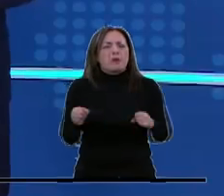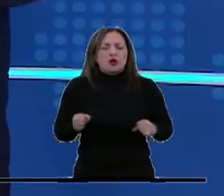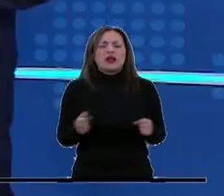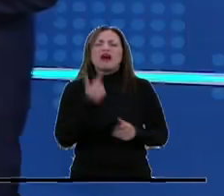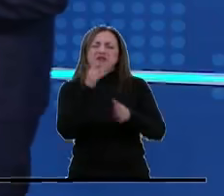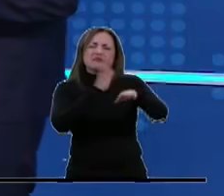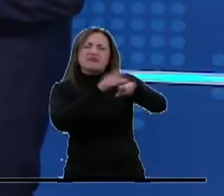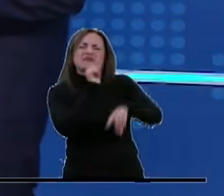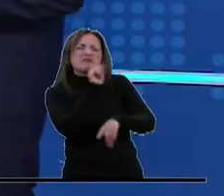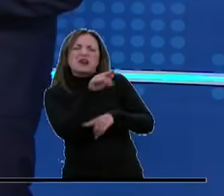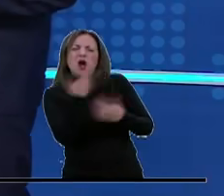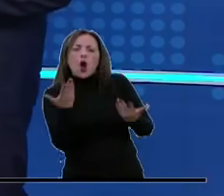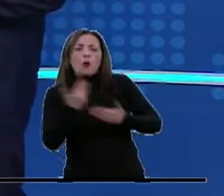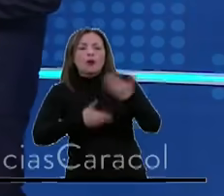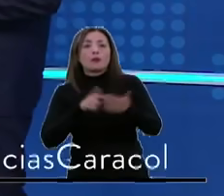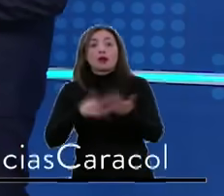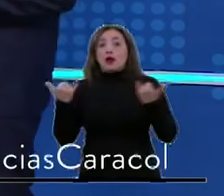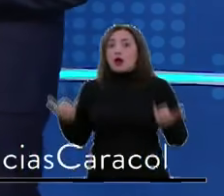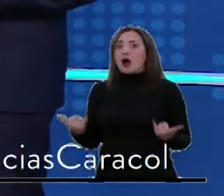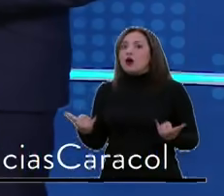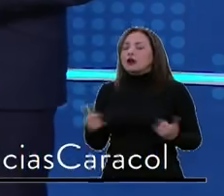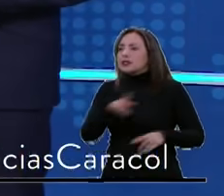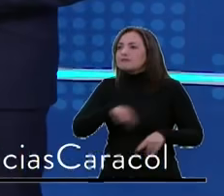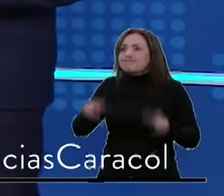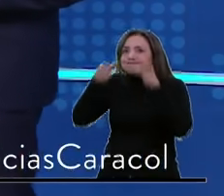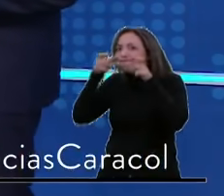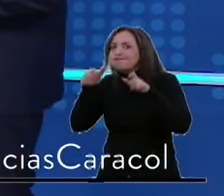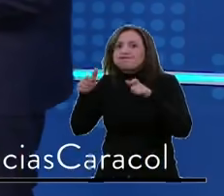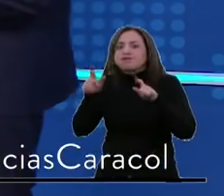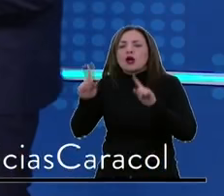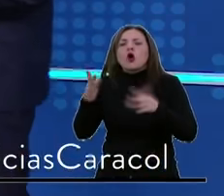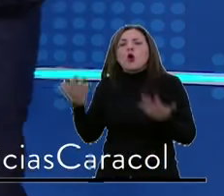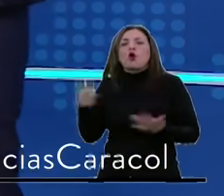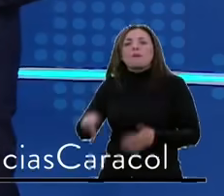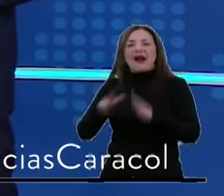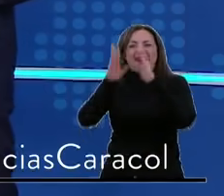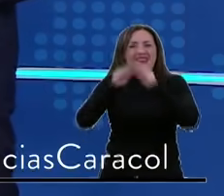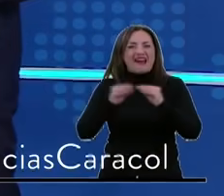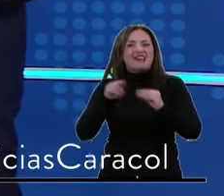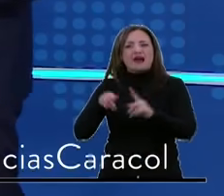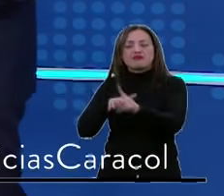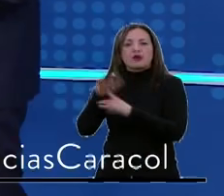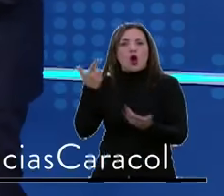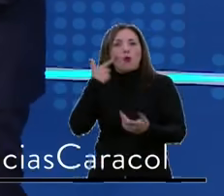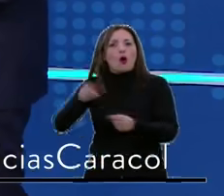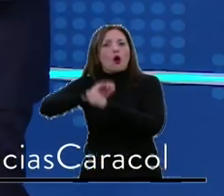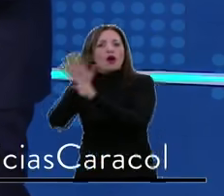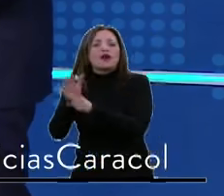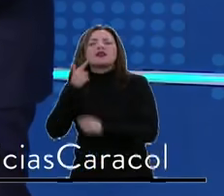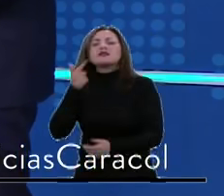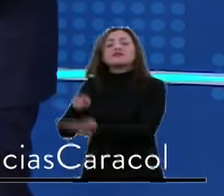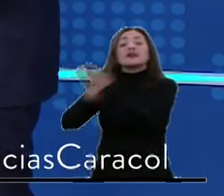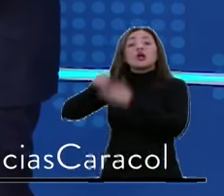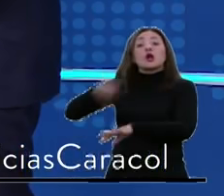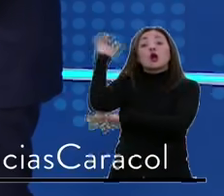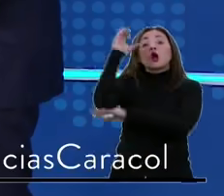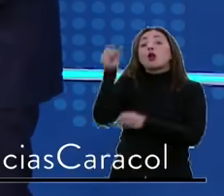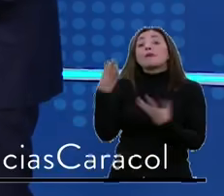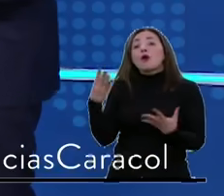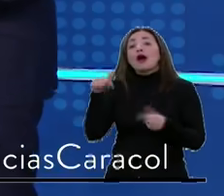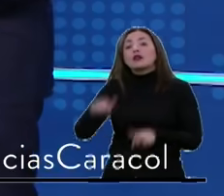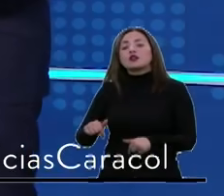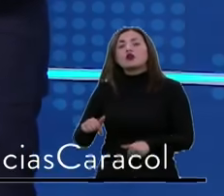están las alarmas encendidas por cuenta del cob y de en esta navidad veamos lo que se llaman las cifras en nuestro país hablamos